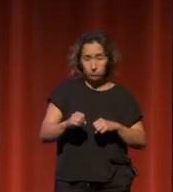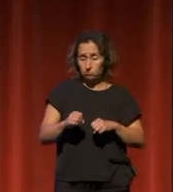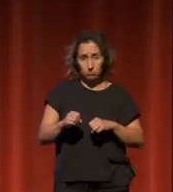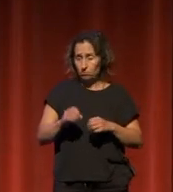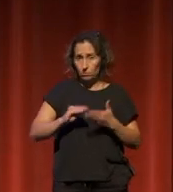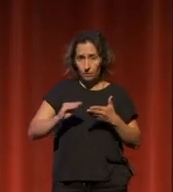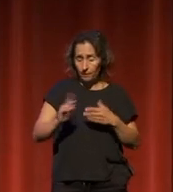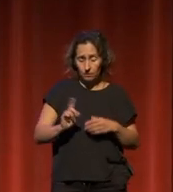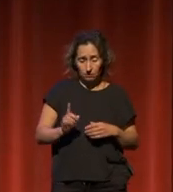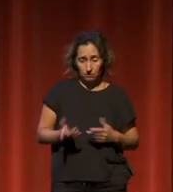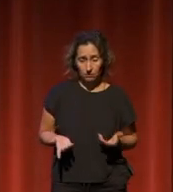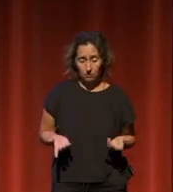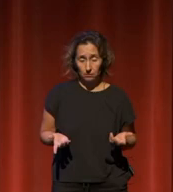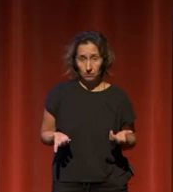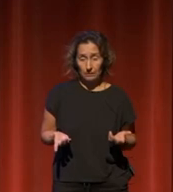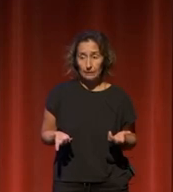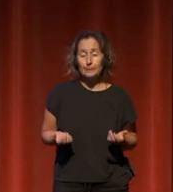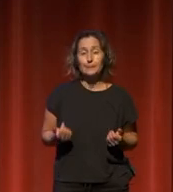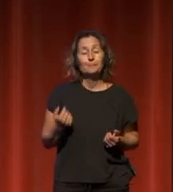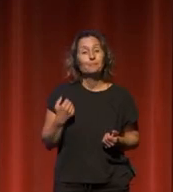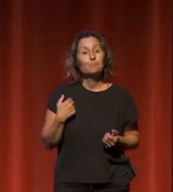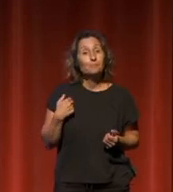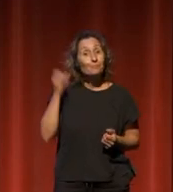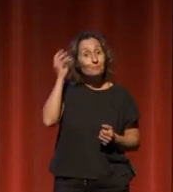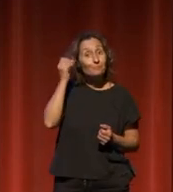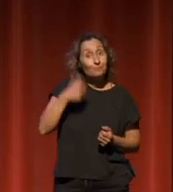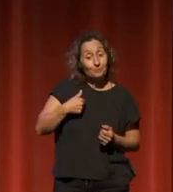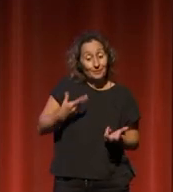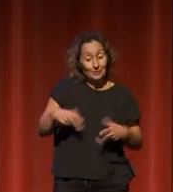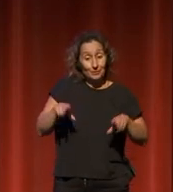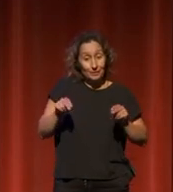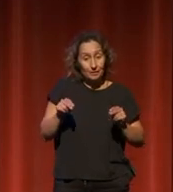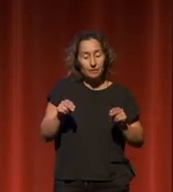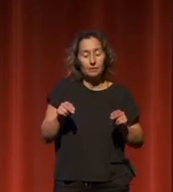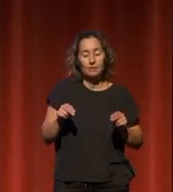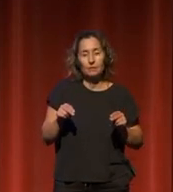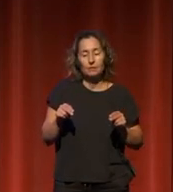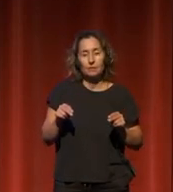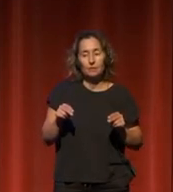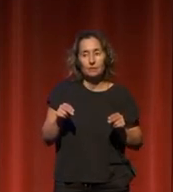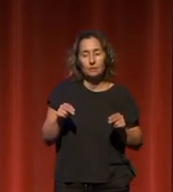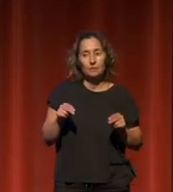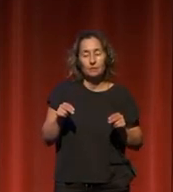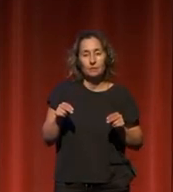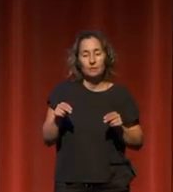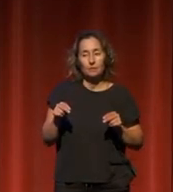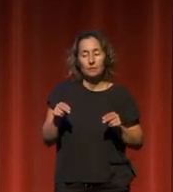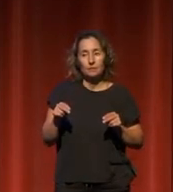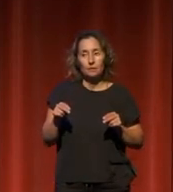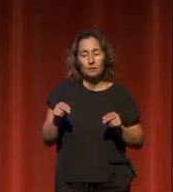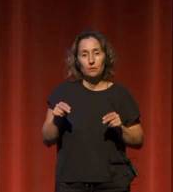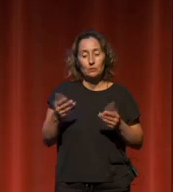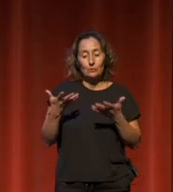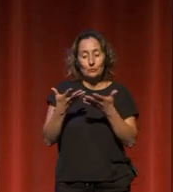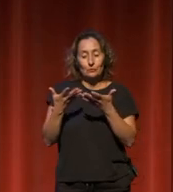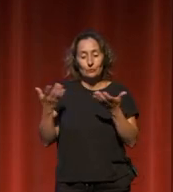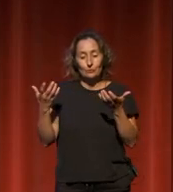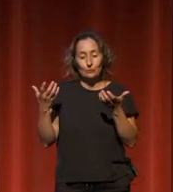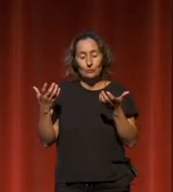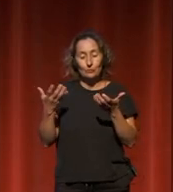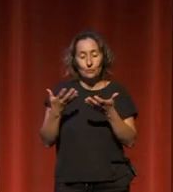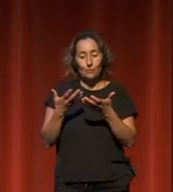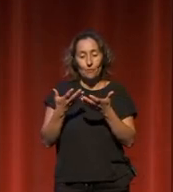acuerdo para finalizar Quiero compartir una frase